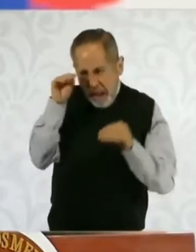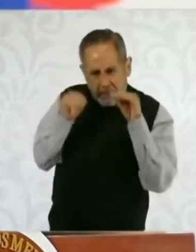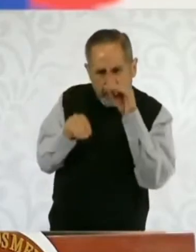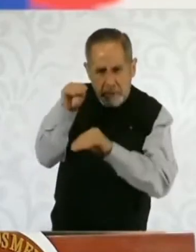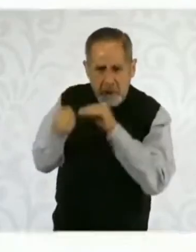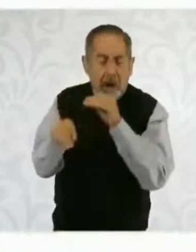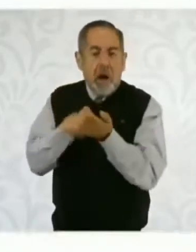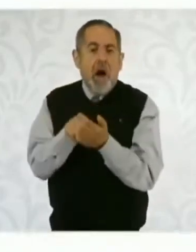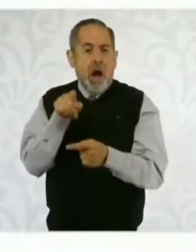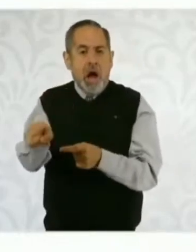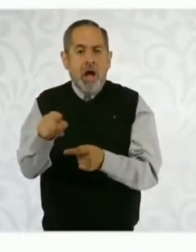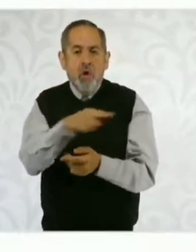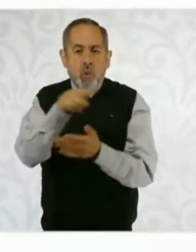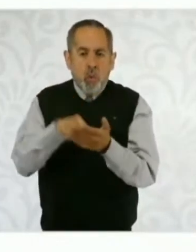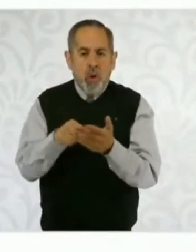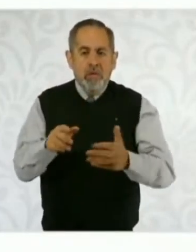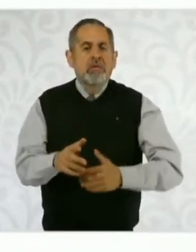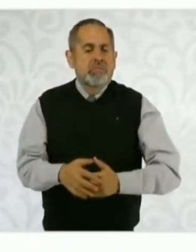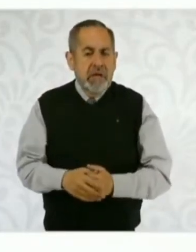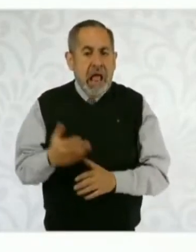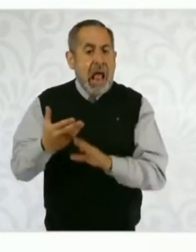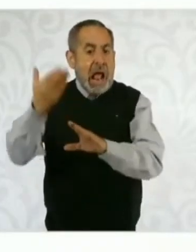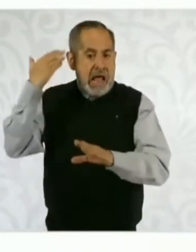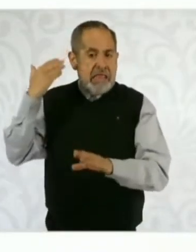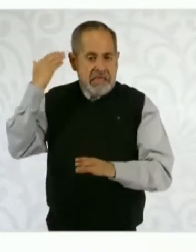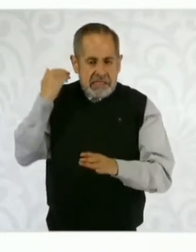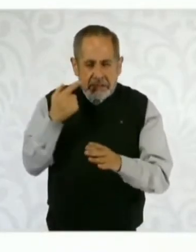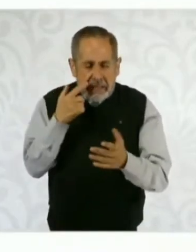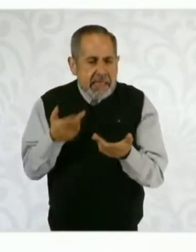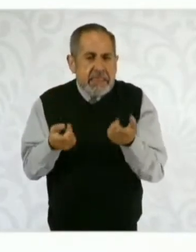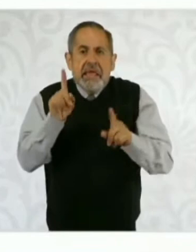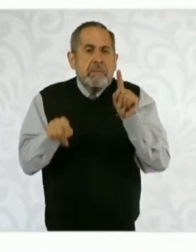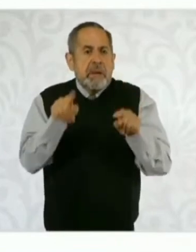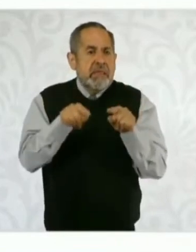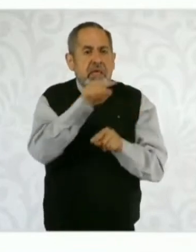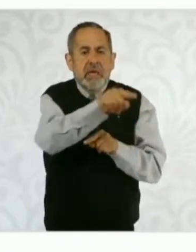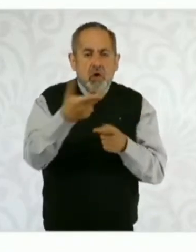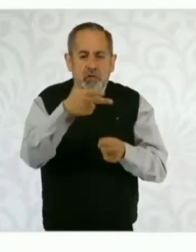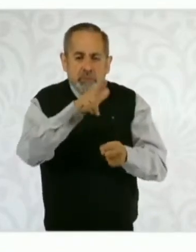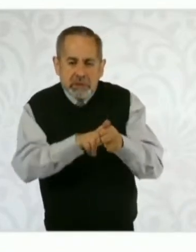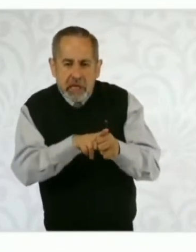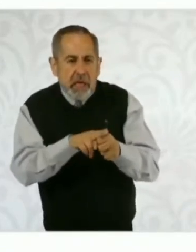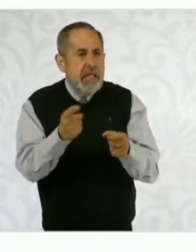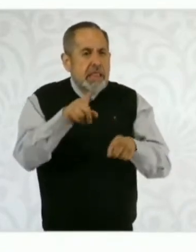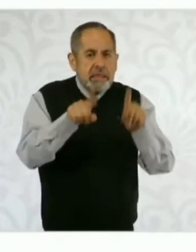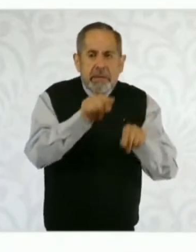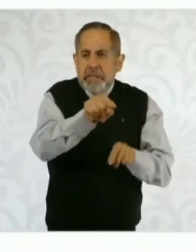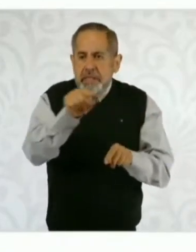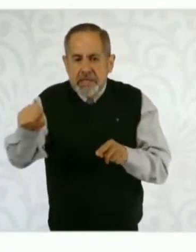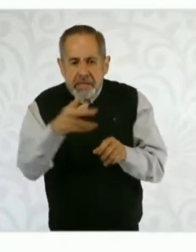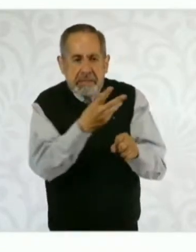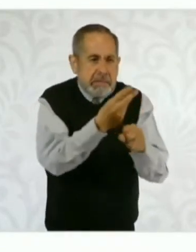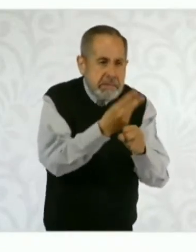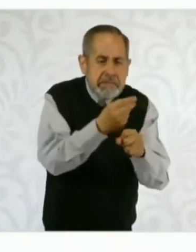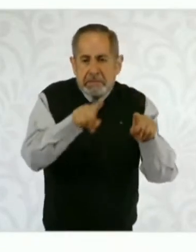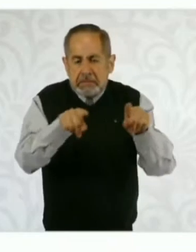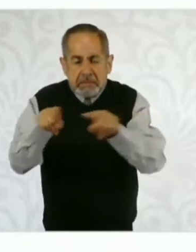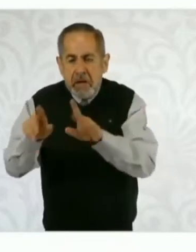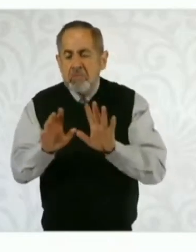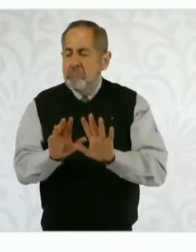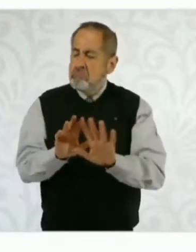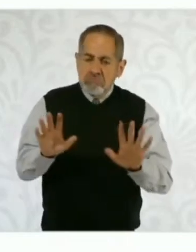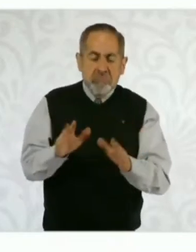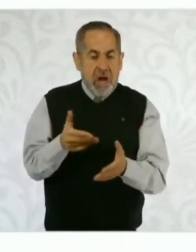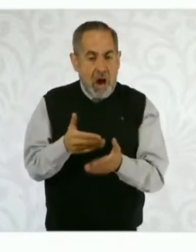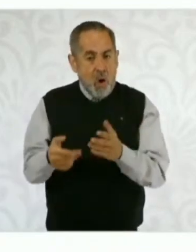y los centros de salud. Antes se hacía agregando las necesidades de cada uno de los hospitales y de cada una de las unidades de medicina familiar. Ahora